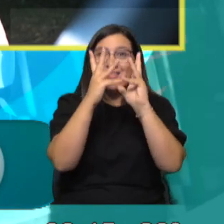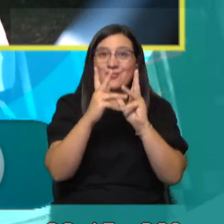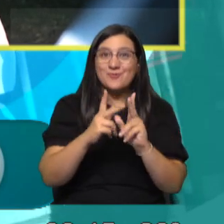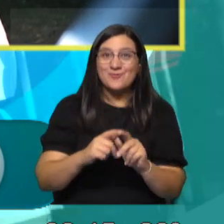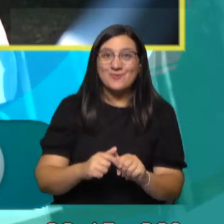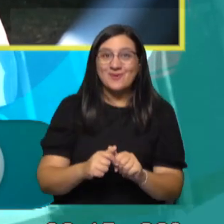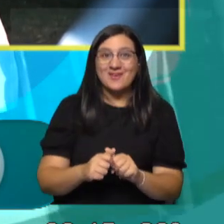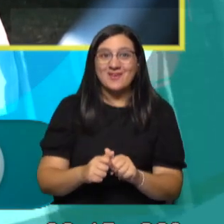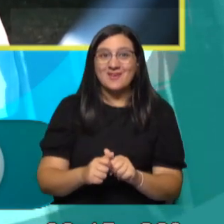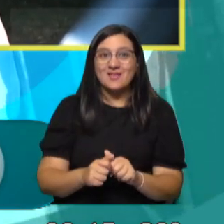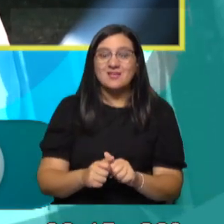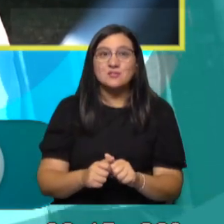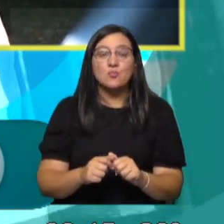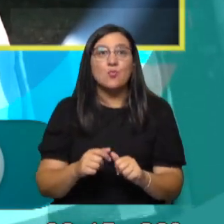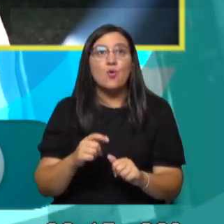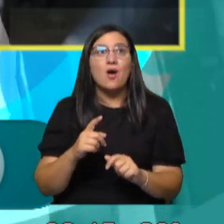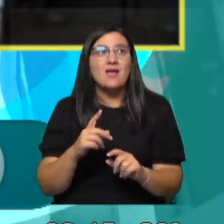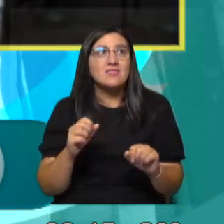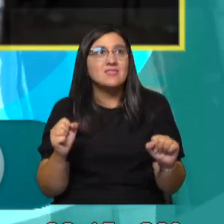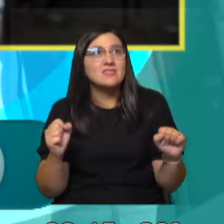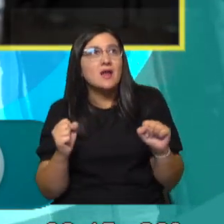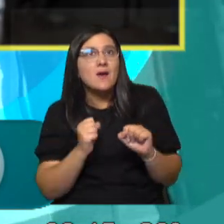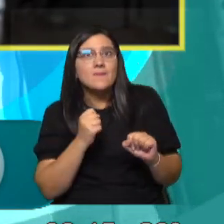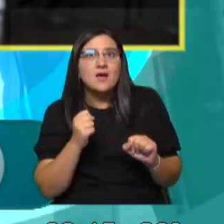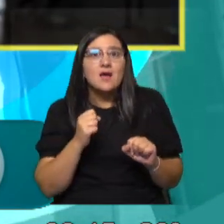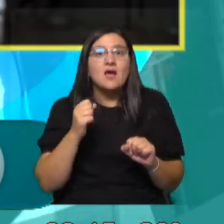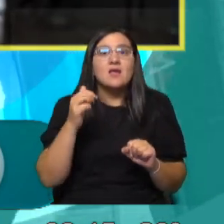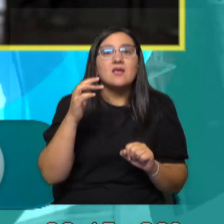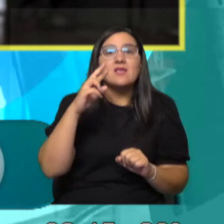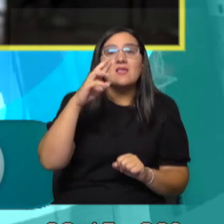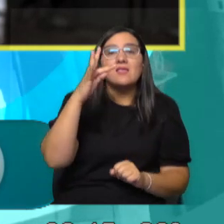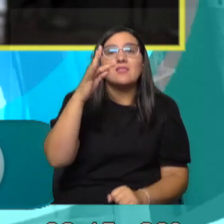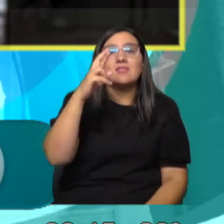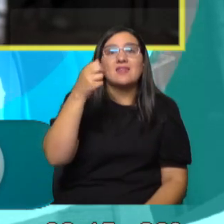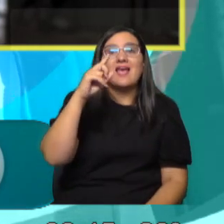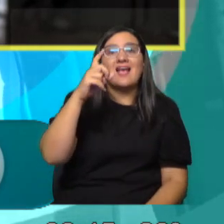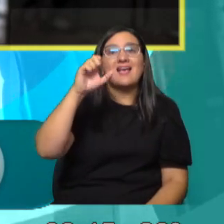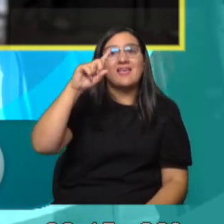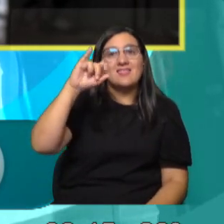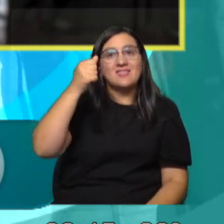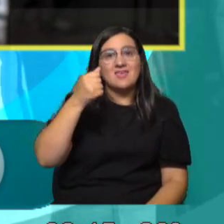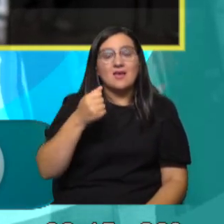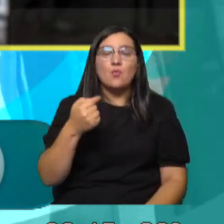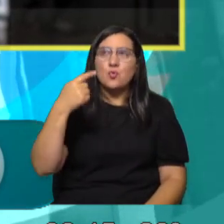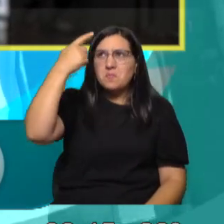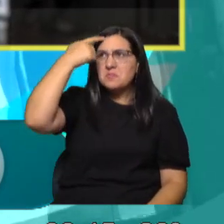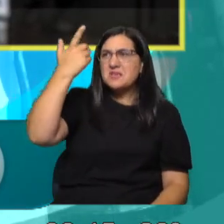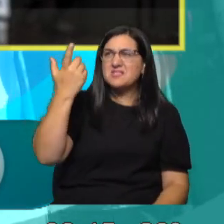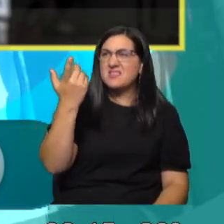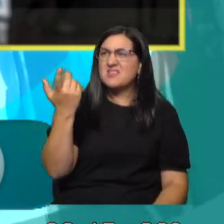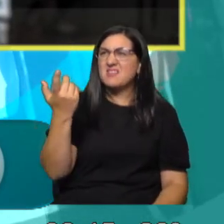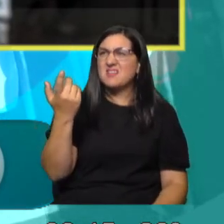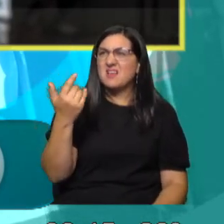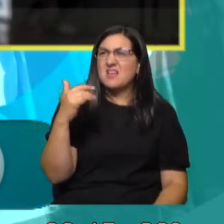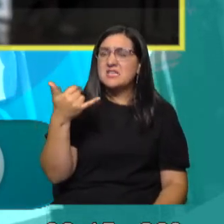estructura dramática de tragedia, ¿no? Es una tragedia. No obstante, uno piensa, decís, no,